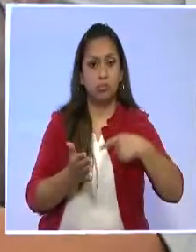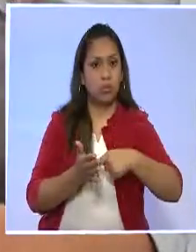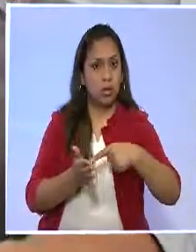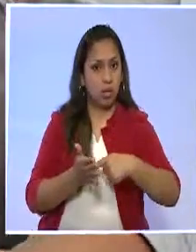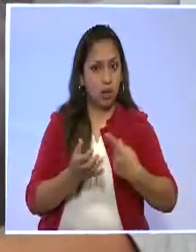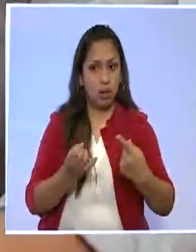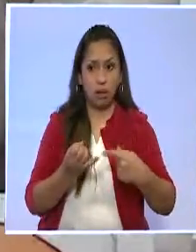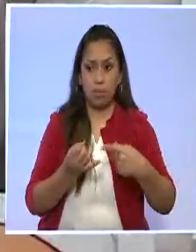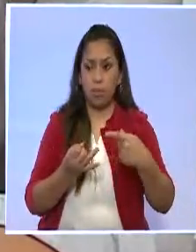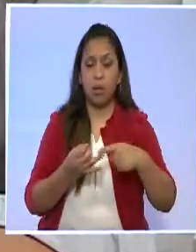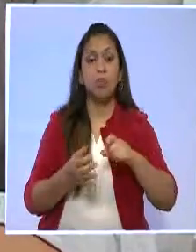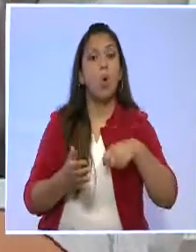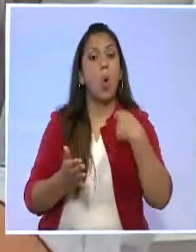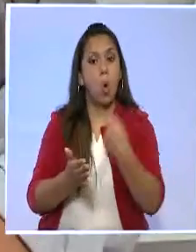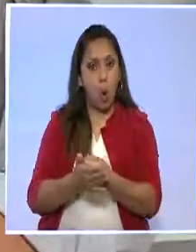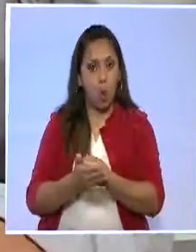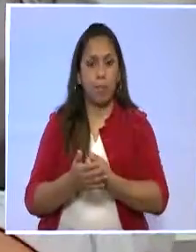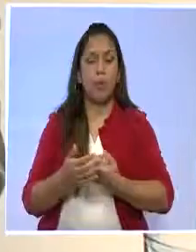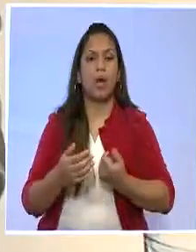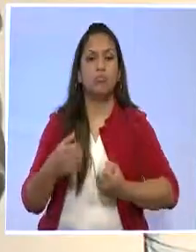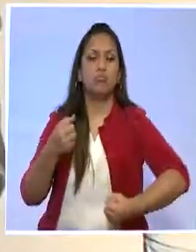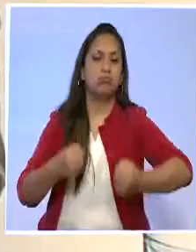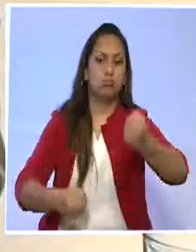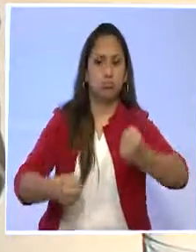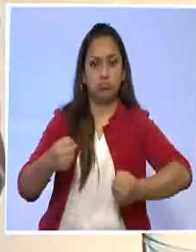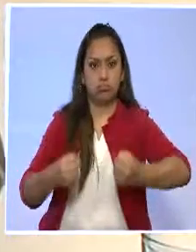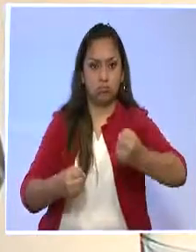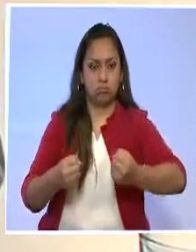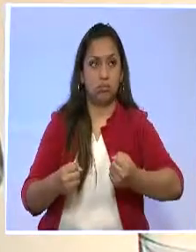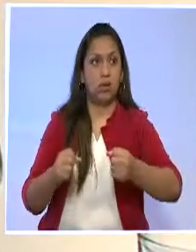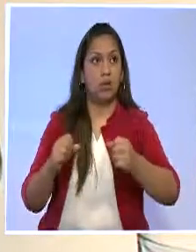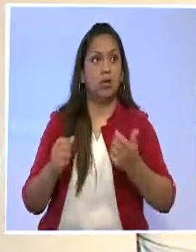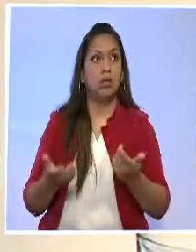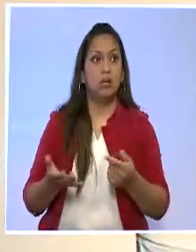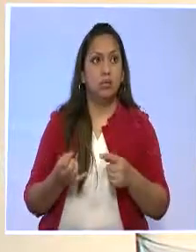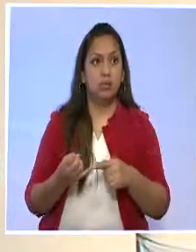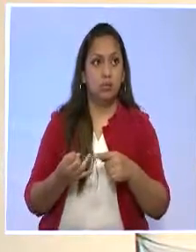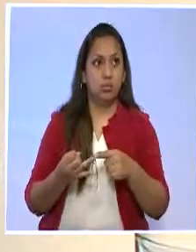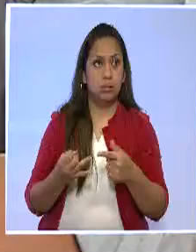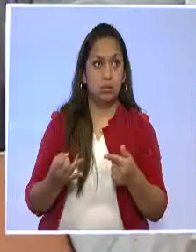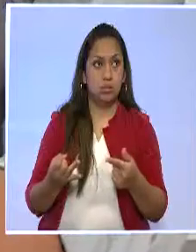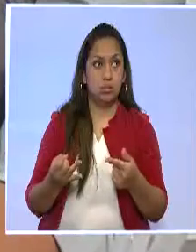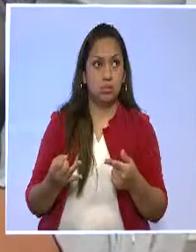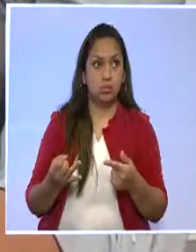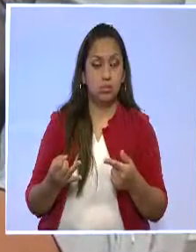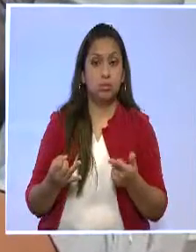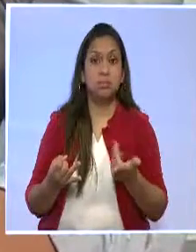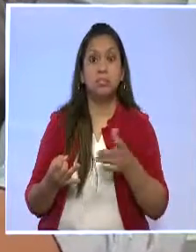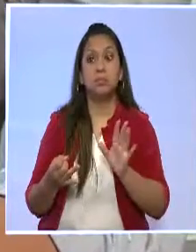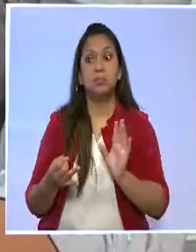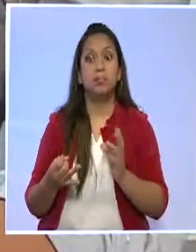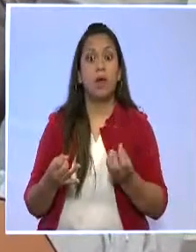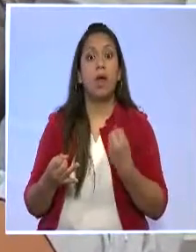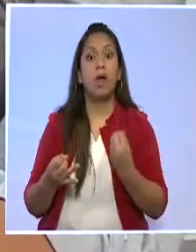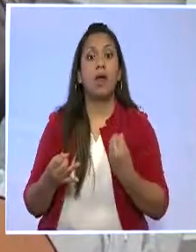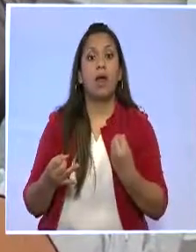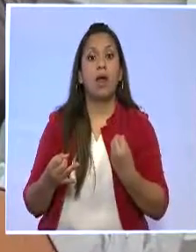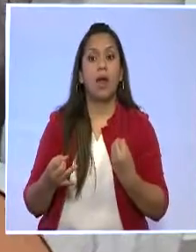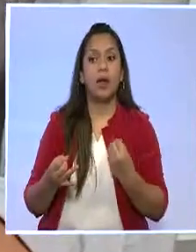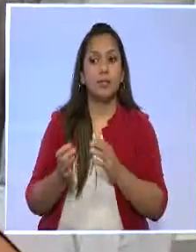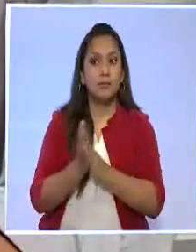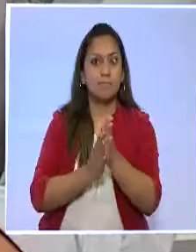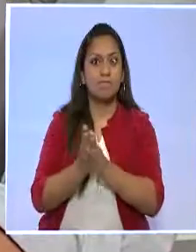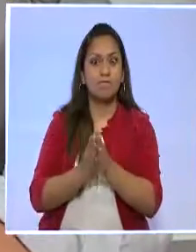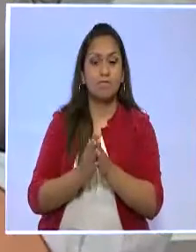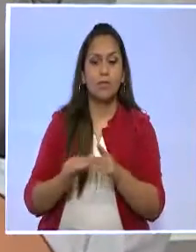compra de vehículos y sobre contaminación de los ángulos se han adueñado de ese de ese beneficio del estado